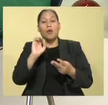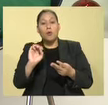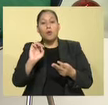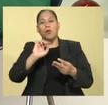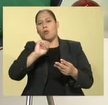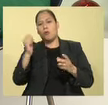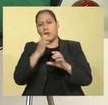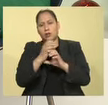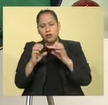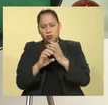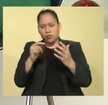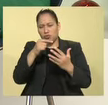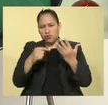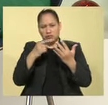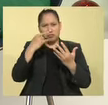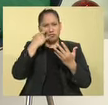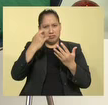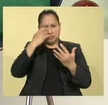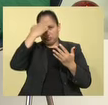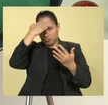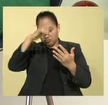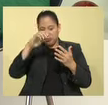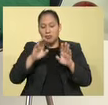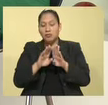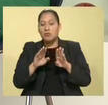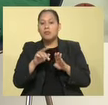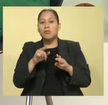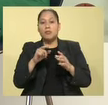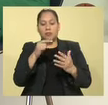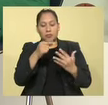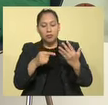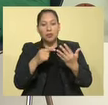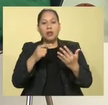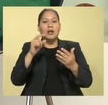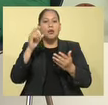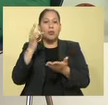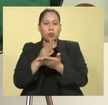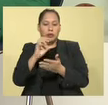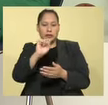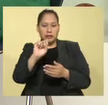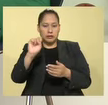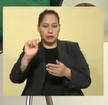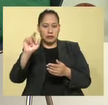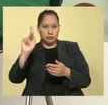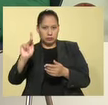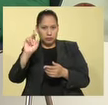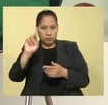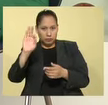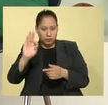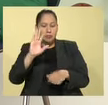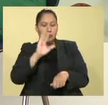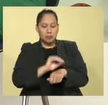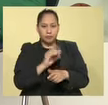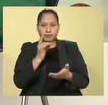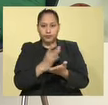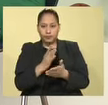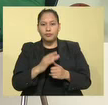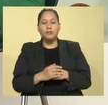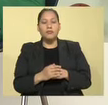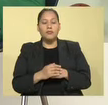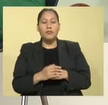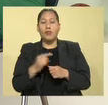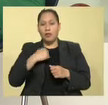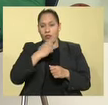acto análogo parecido con excepción de aquellos utilizados por la secretaría de seguridad pública del Distrito Federal yo Les